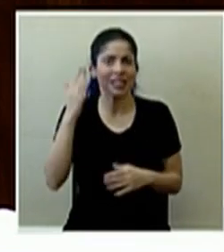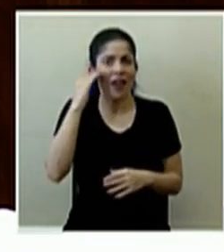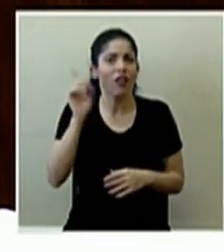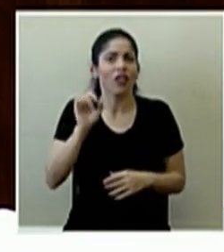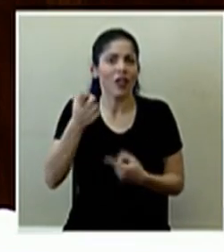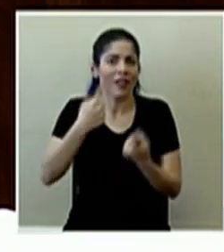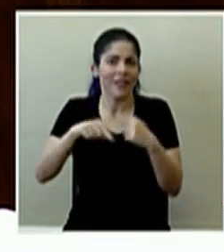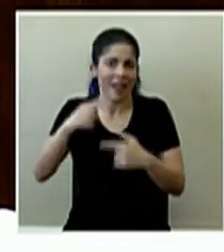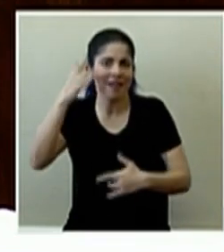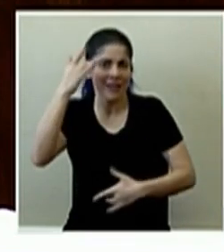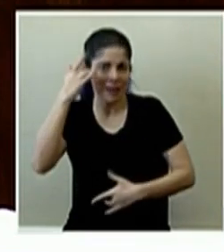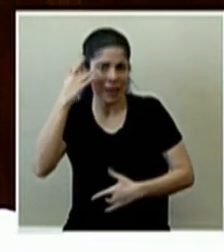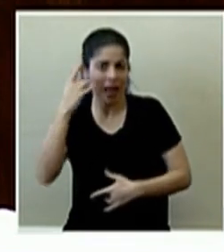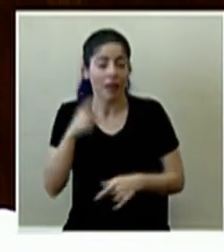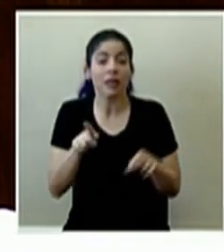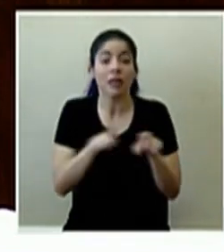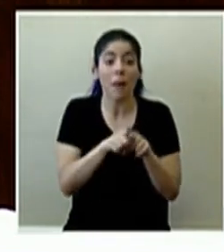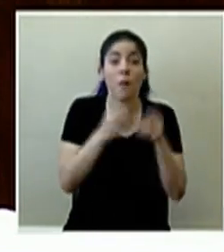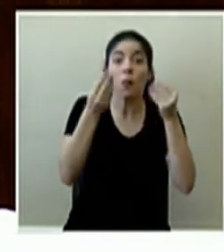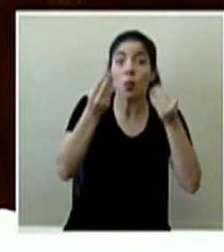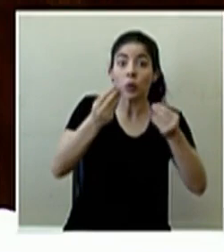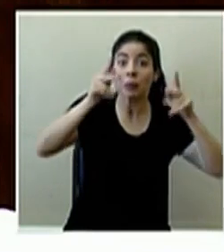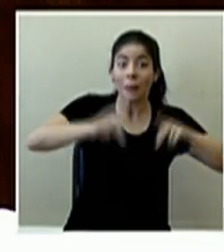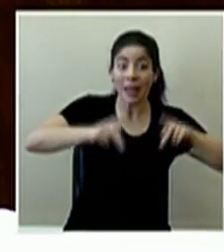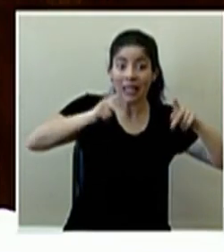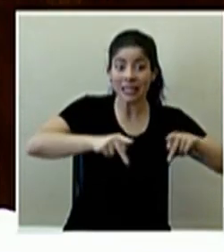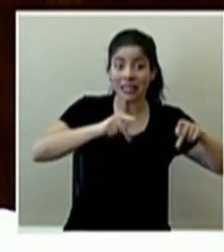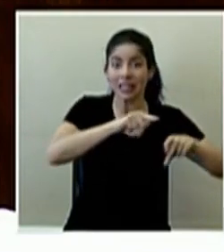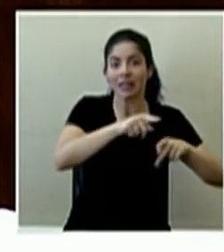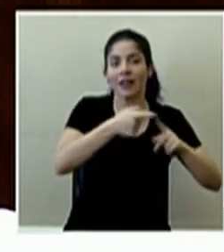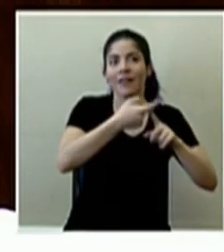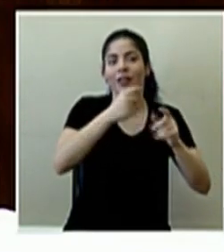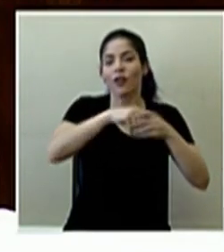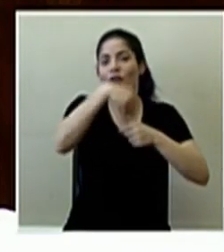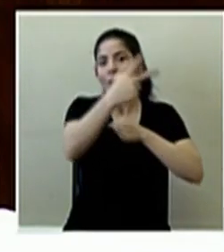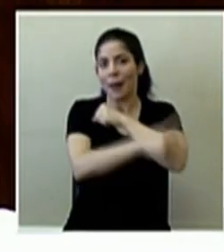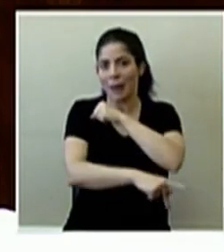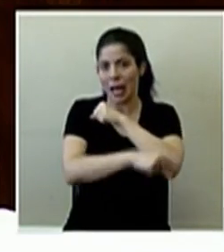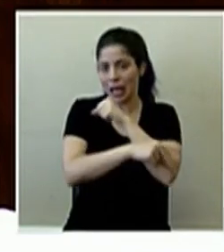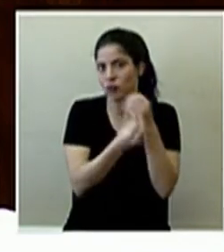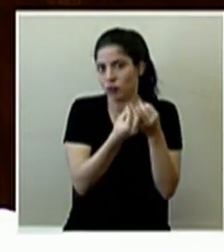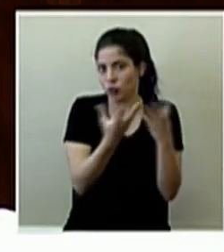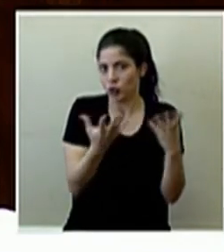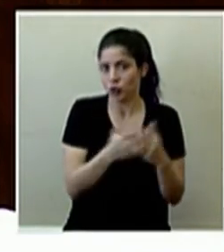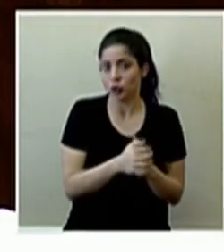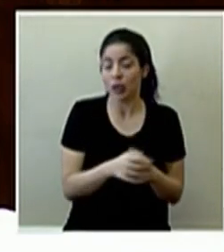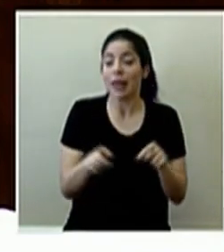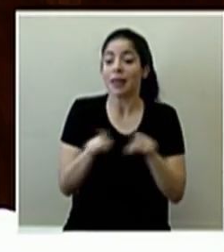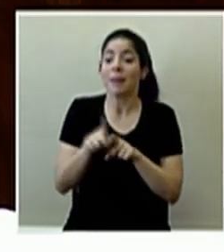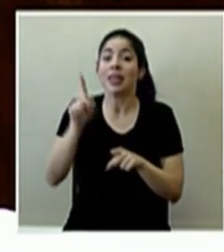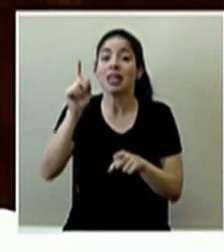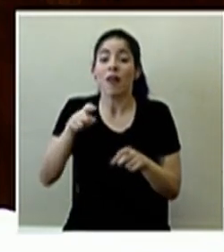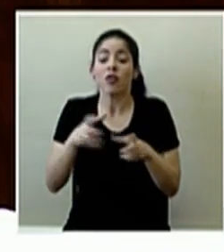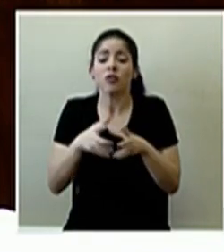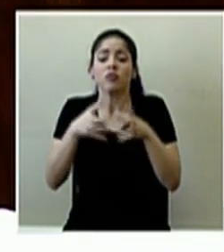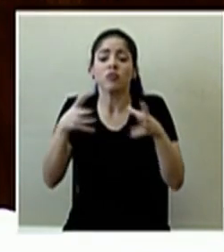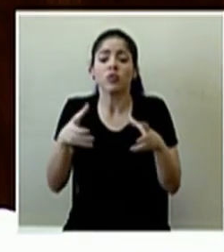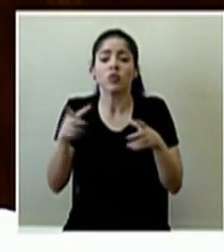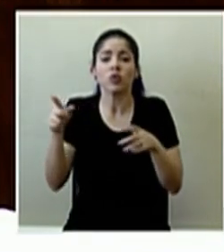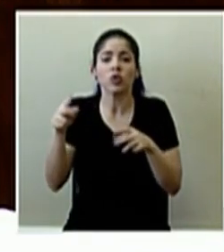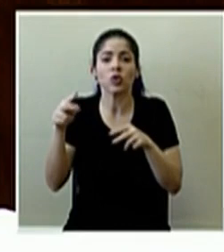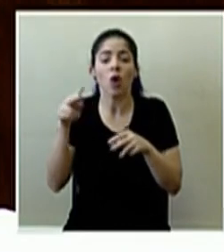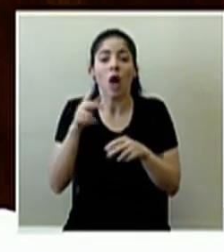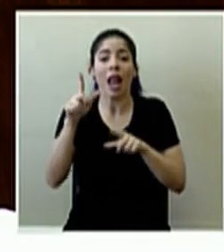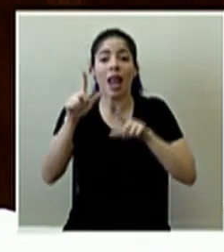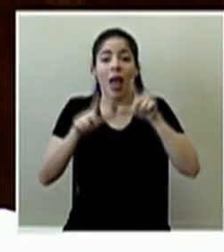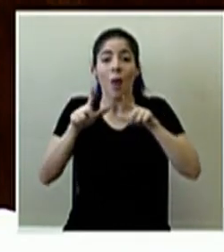identificados. Incluso una gran cantidad de personas son casos importados. Un gran número de casos de vigilancia de laboratorio